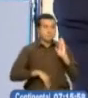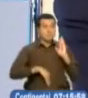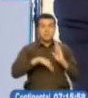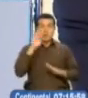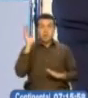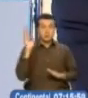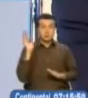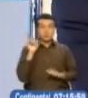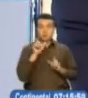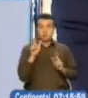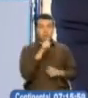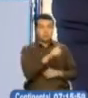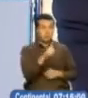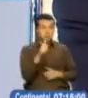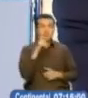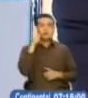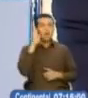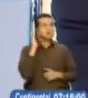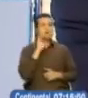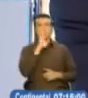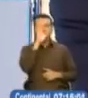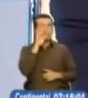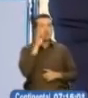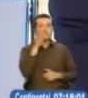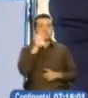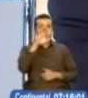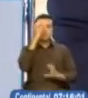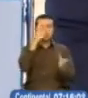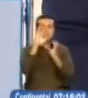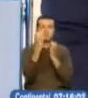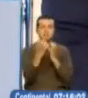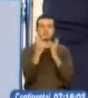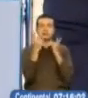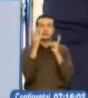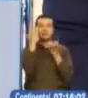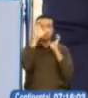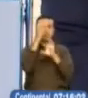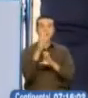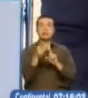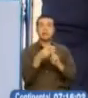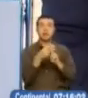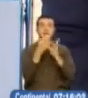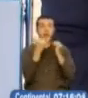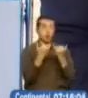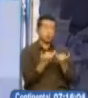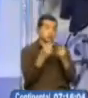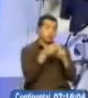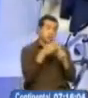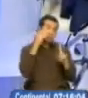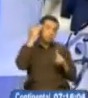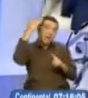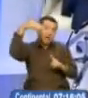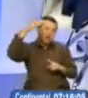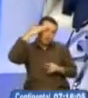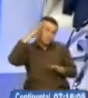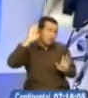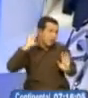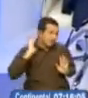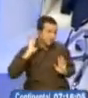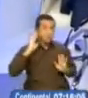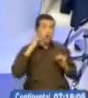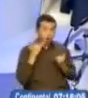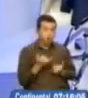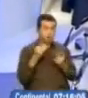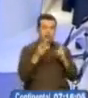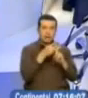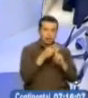y va facilitando esta interrelación. Hoy son las redes sociales, mañana sabrá Dios qué será. Entonces,